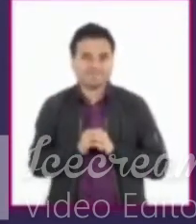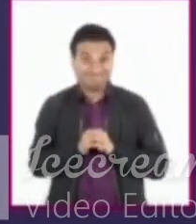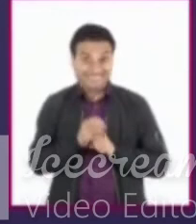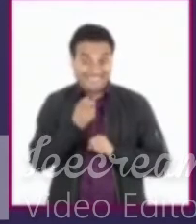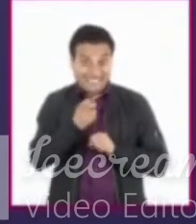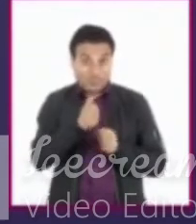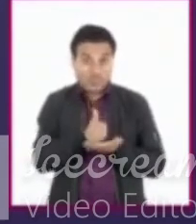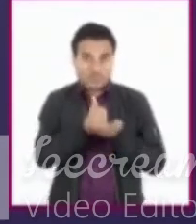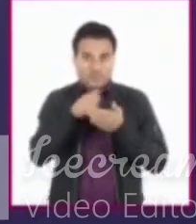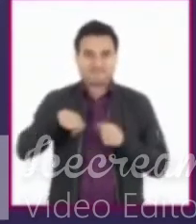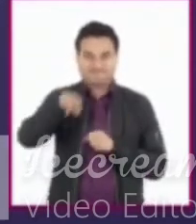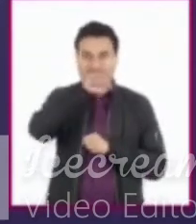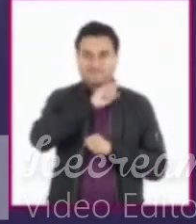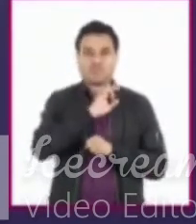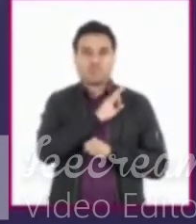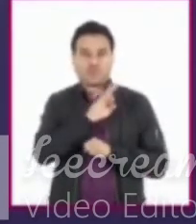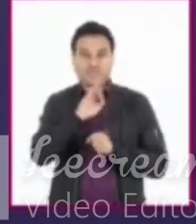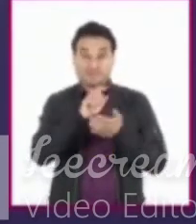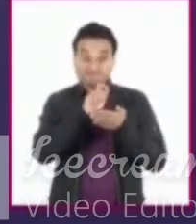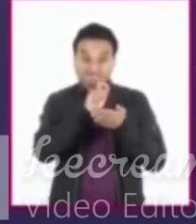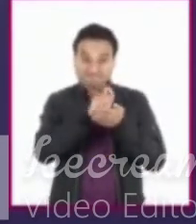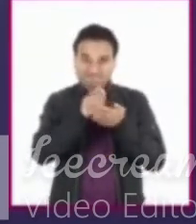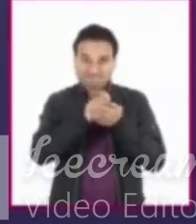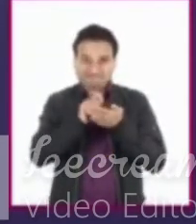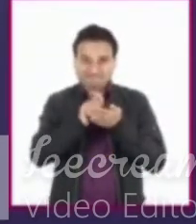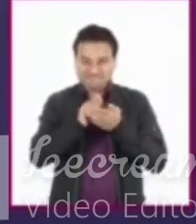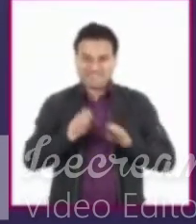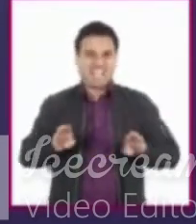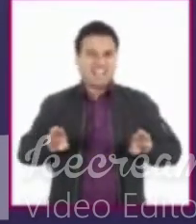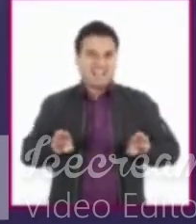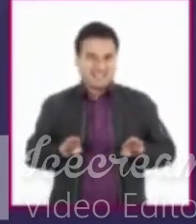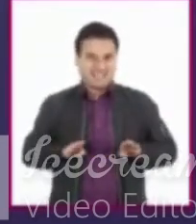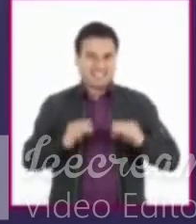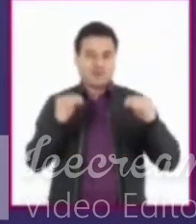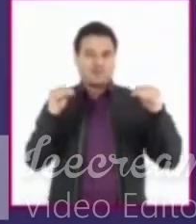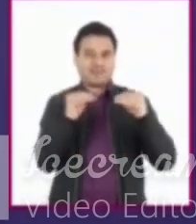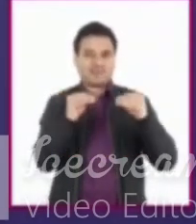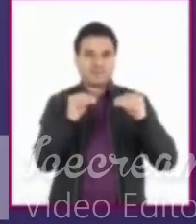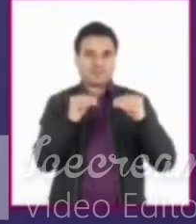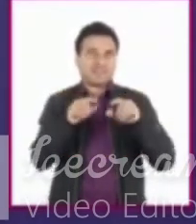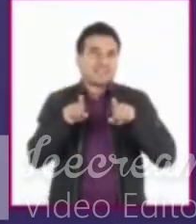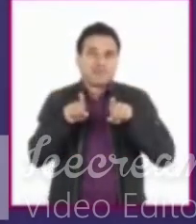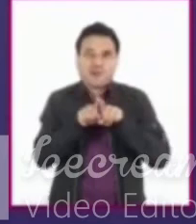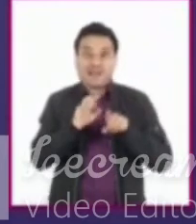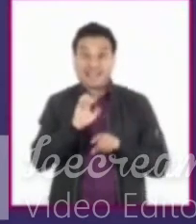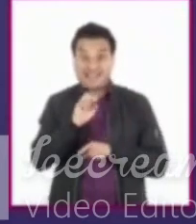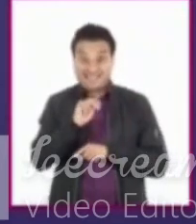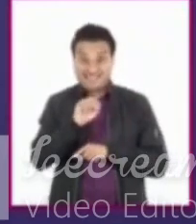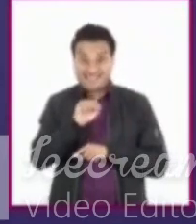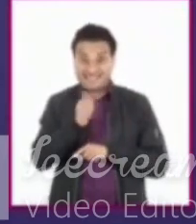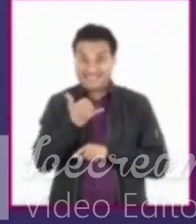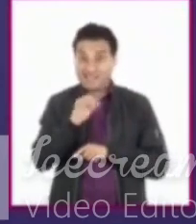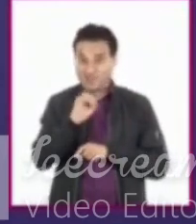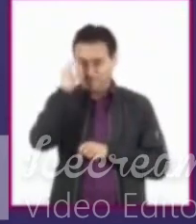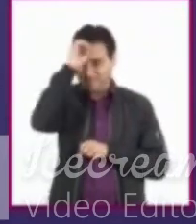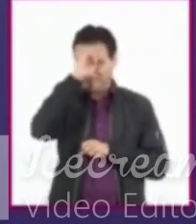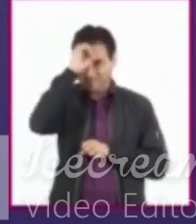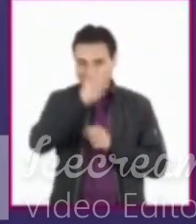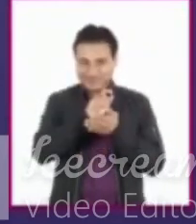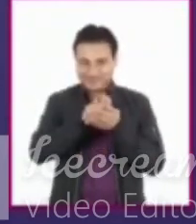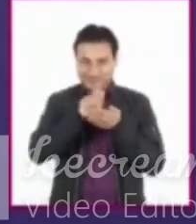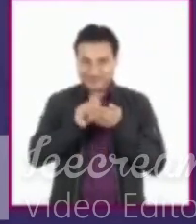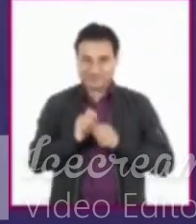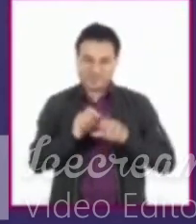redacción de textos argumentativos, como es el caso de los ensayos. Los materiales que vamos a utilizar en esta